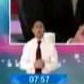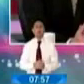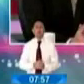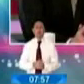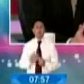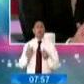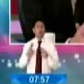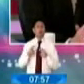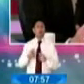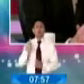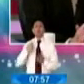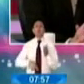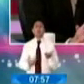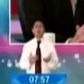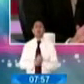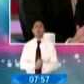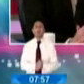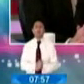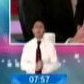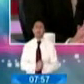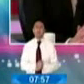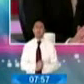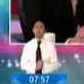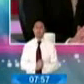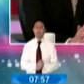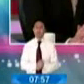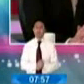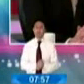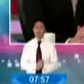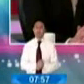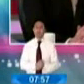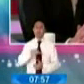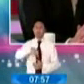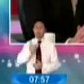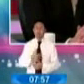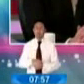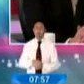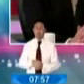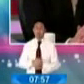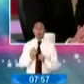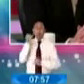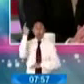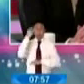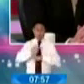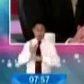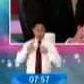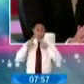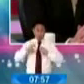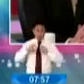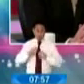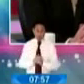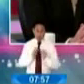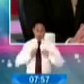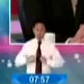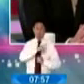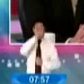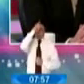¿qué investigaciones pesan? Bueno, algunas explicaciones. Al final del día no fue